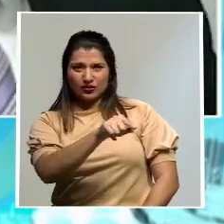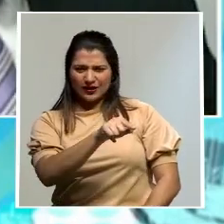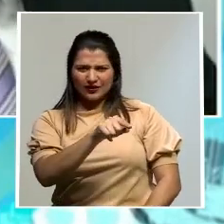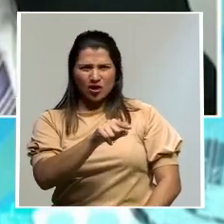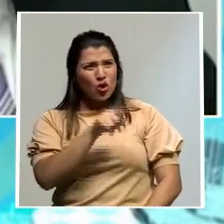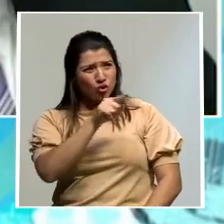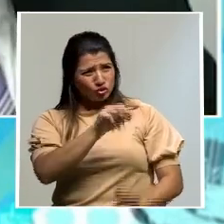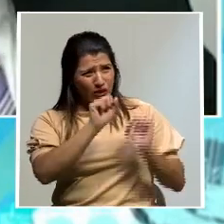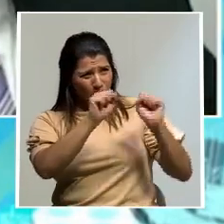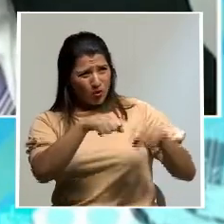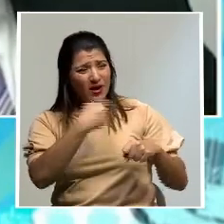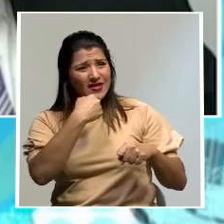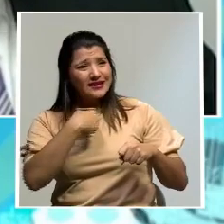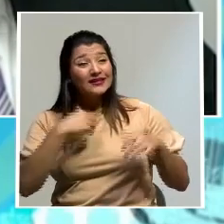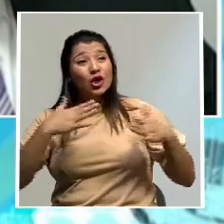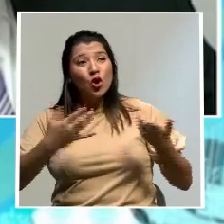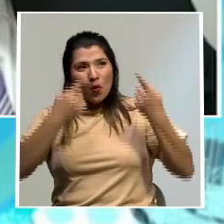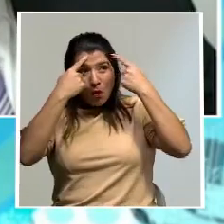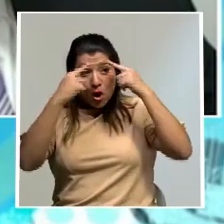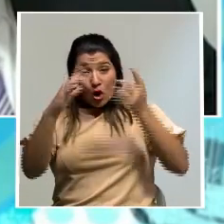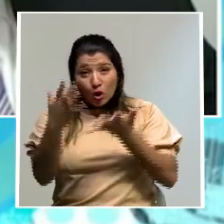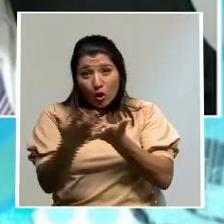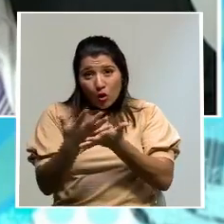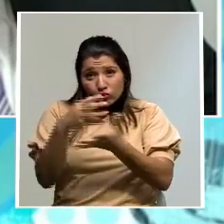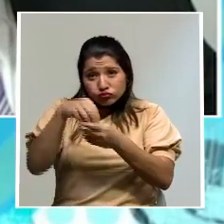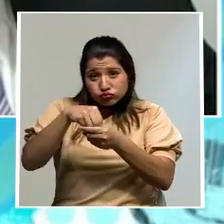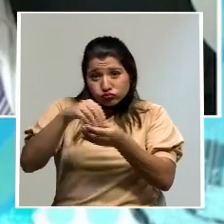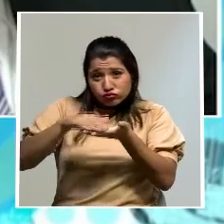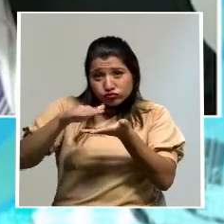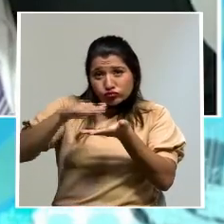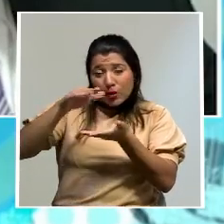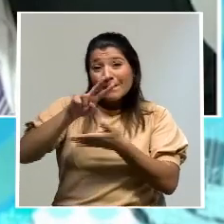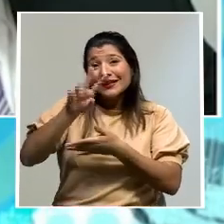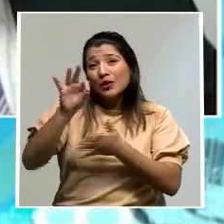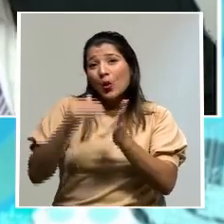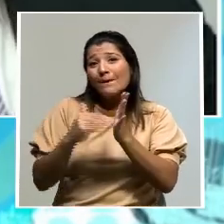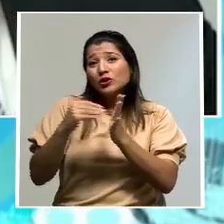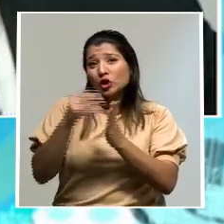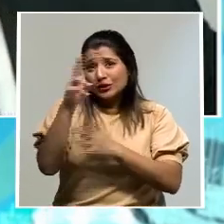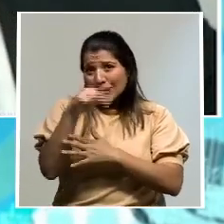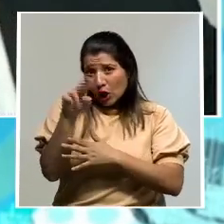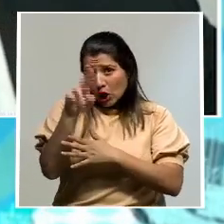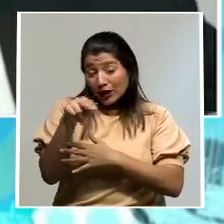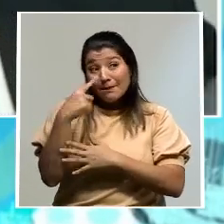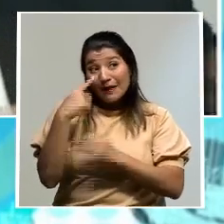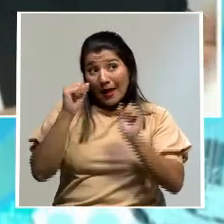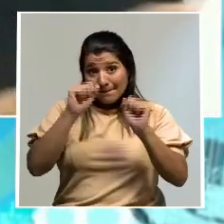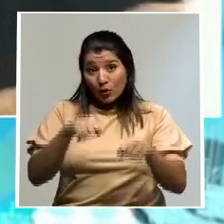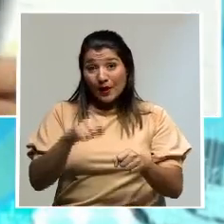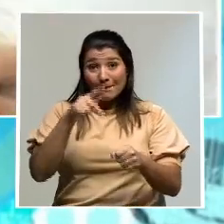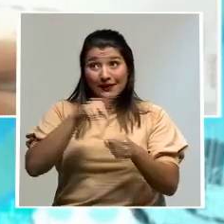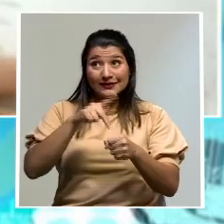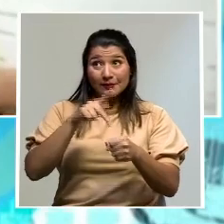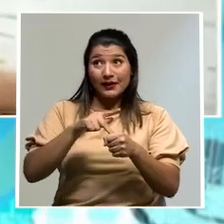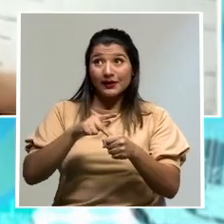dónde obtuvo los 29 millones de colones para pagar la inscripción? Aquí están.